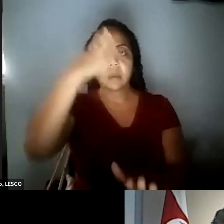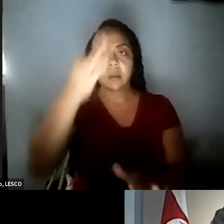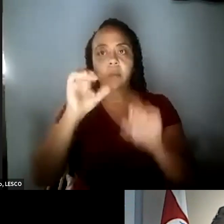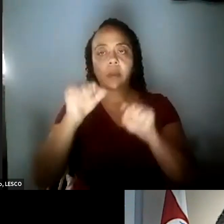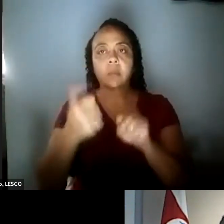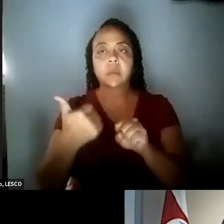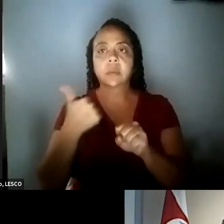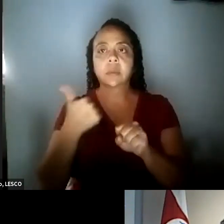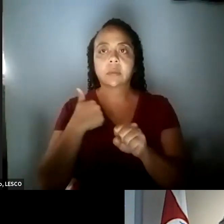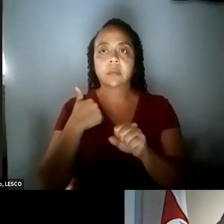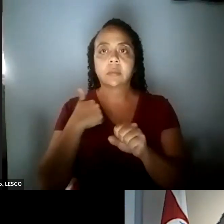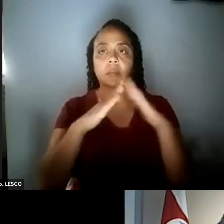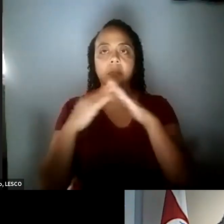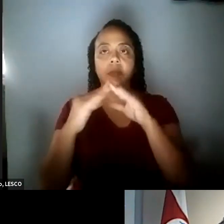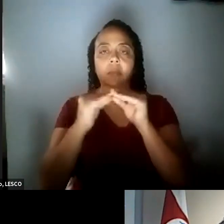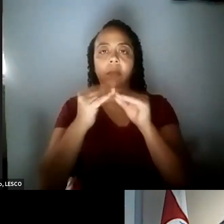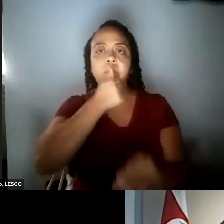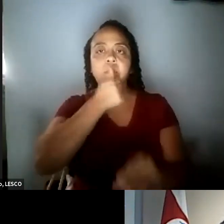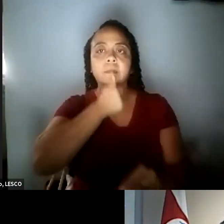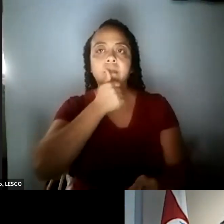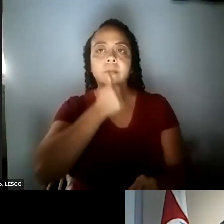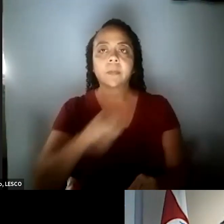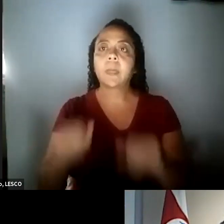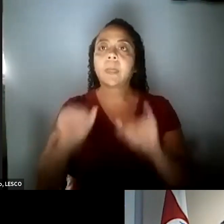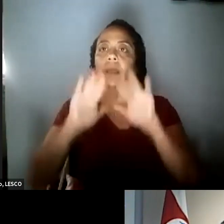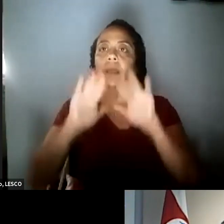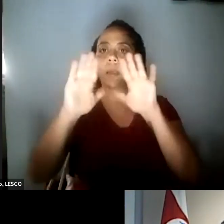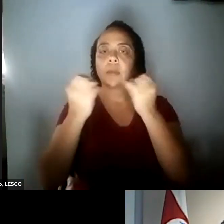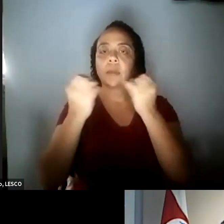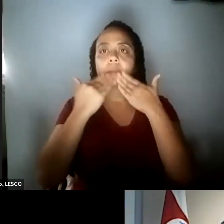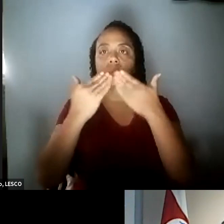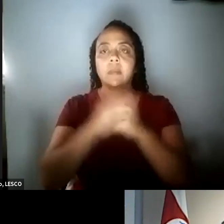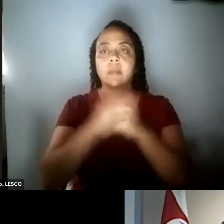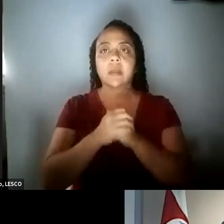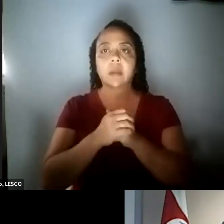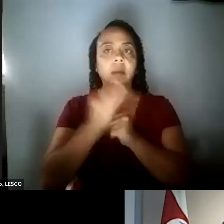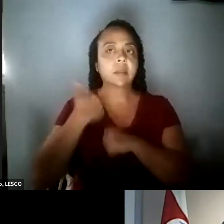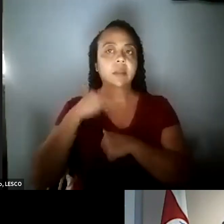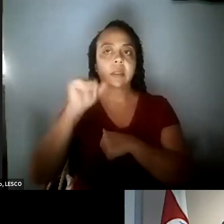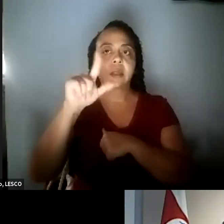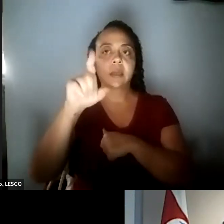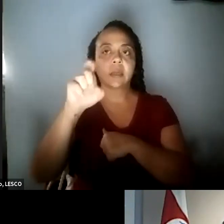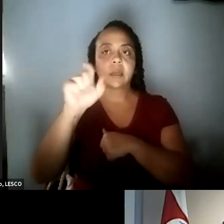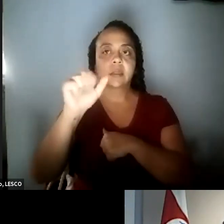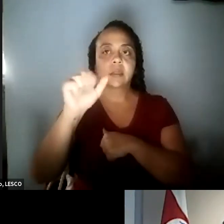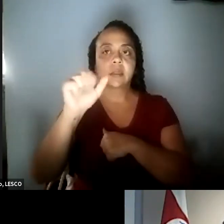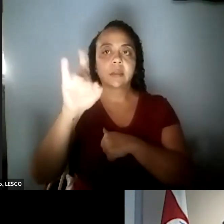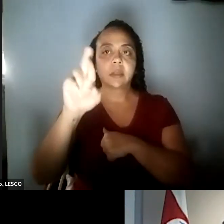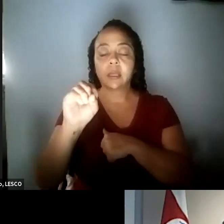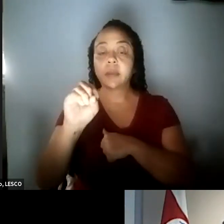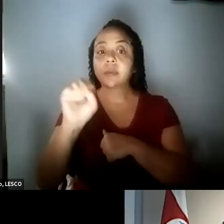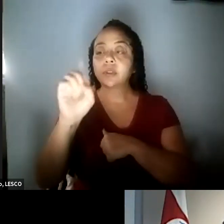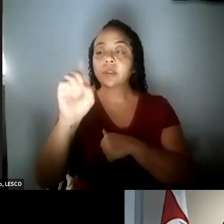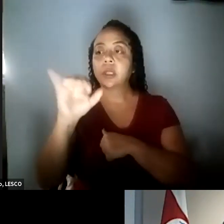tener ciudades más resilientes excelente muchísimas gracias señor alexander sin duda grandes